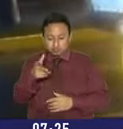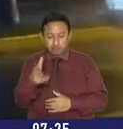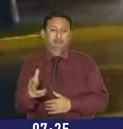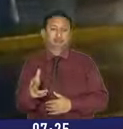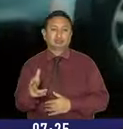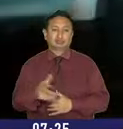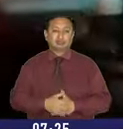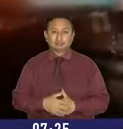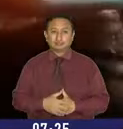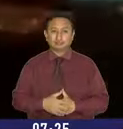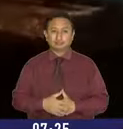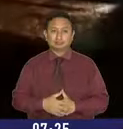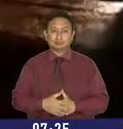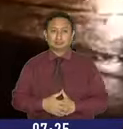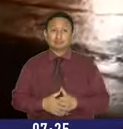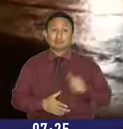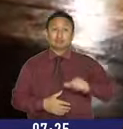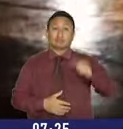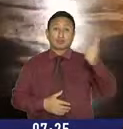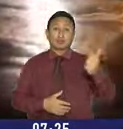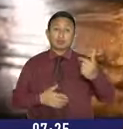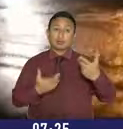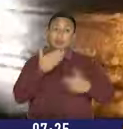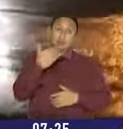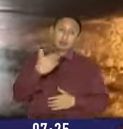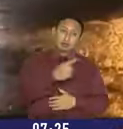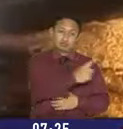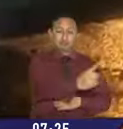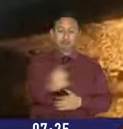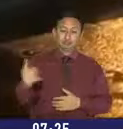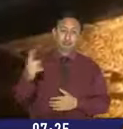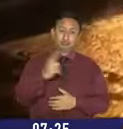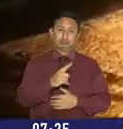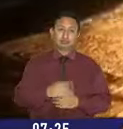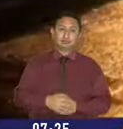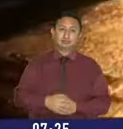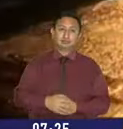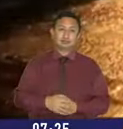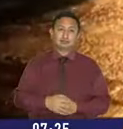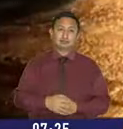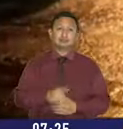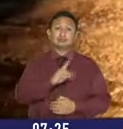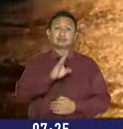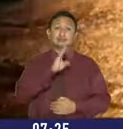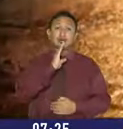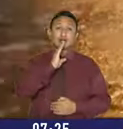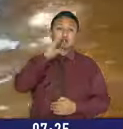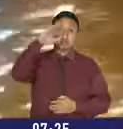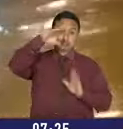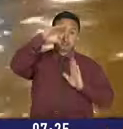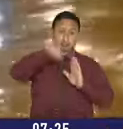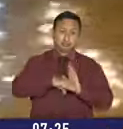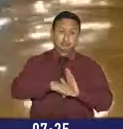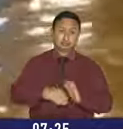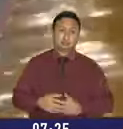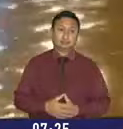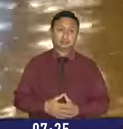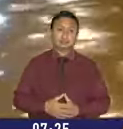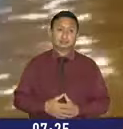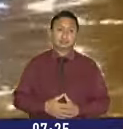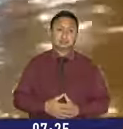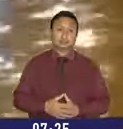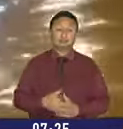se arriesgaron y decidieron no pasar hasta que el nivel del agua baje. Esto fue parte de los inconvenientes